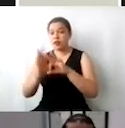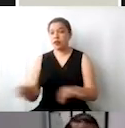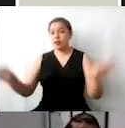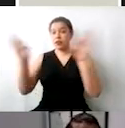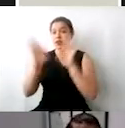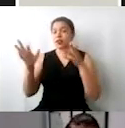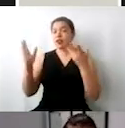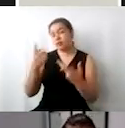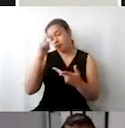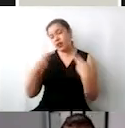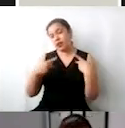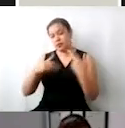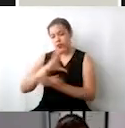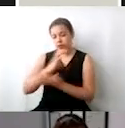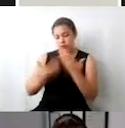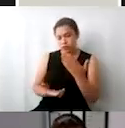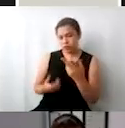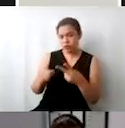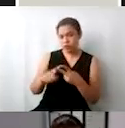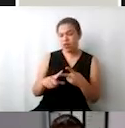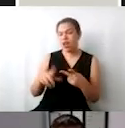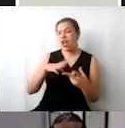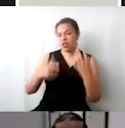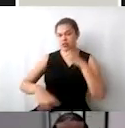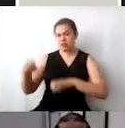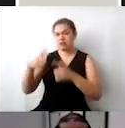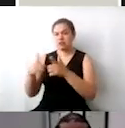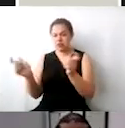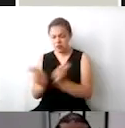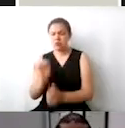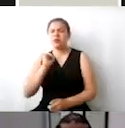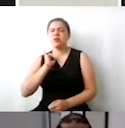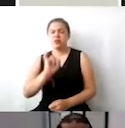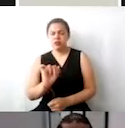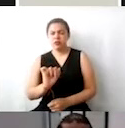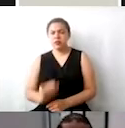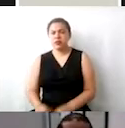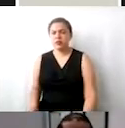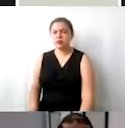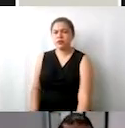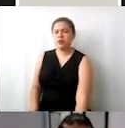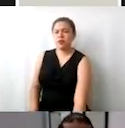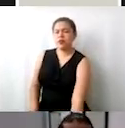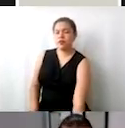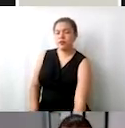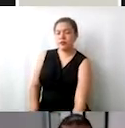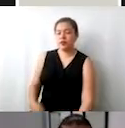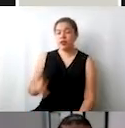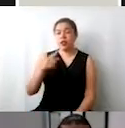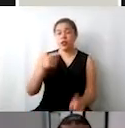la contratante. Es decir, podemos tener una empresa de grupo que se dedique a servicios u